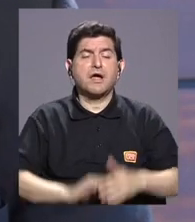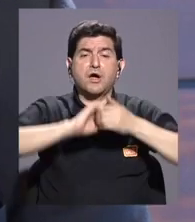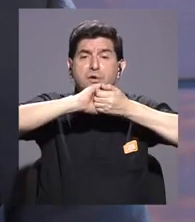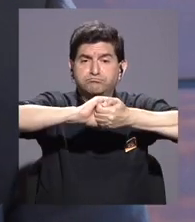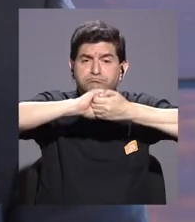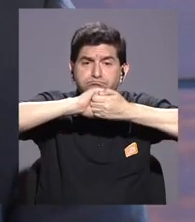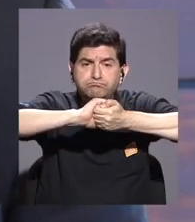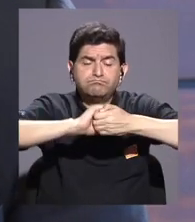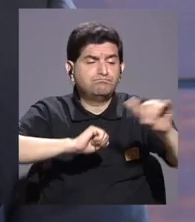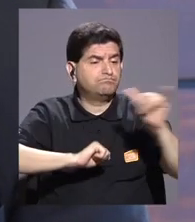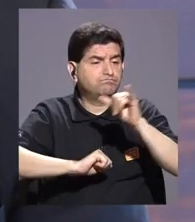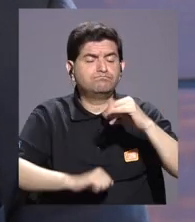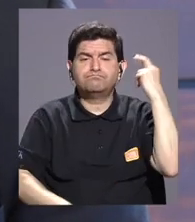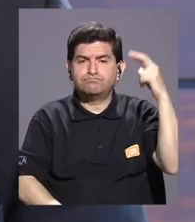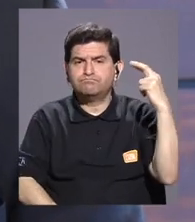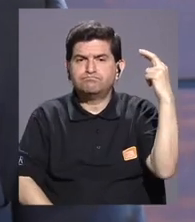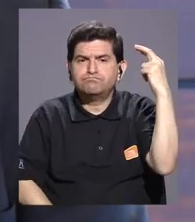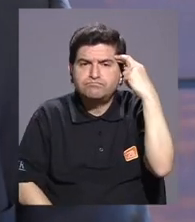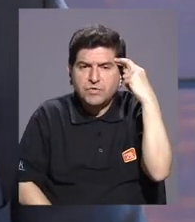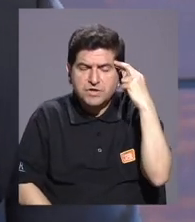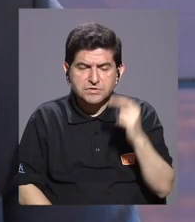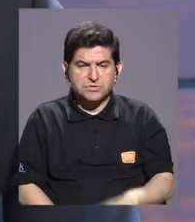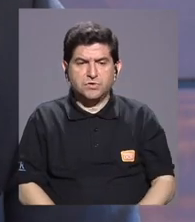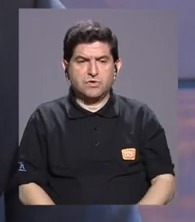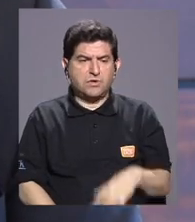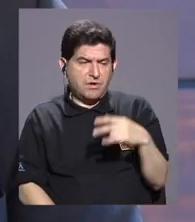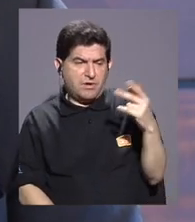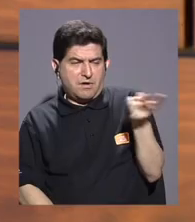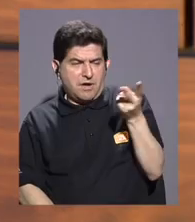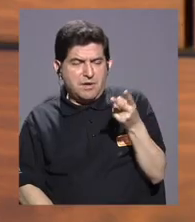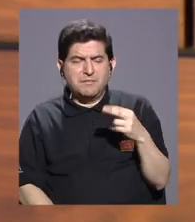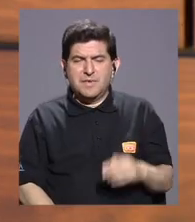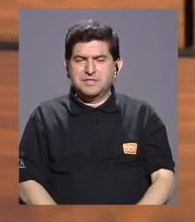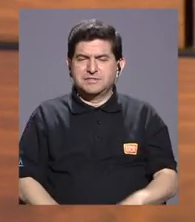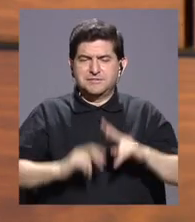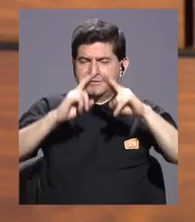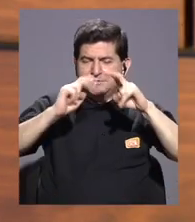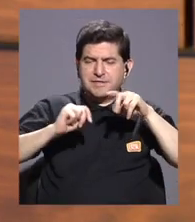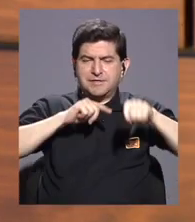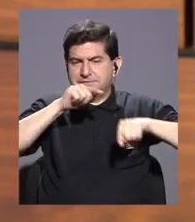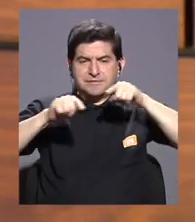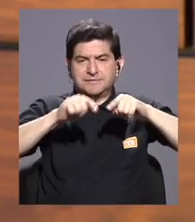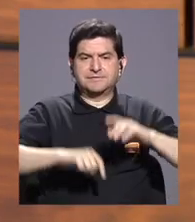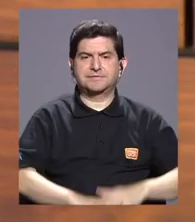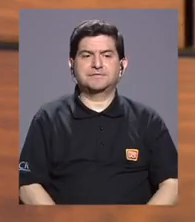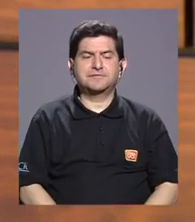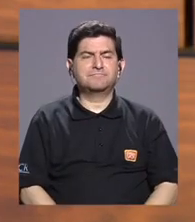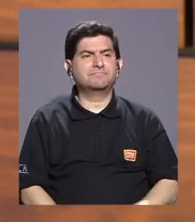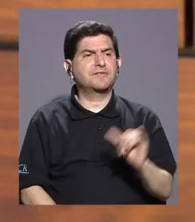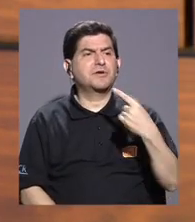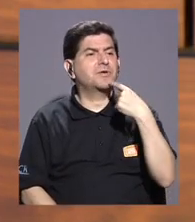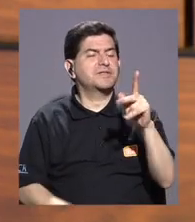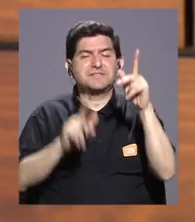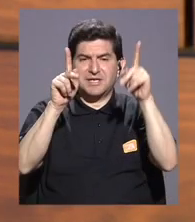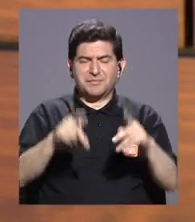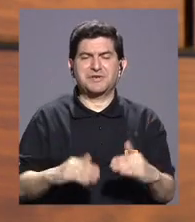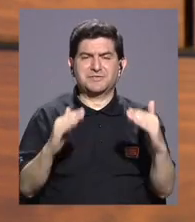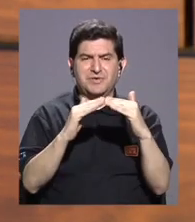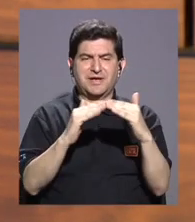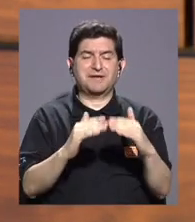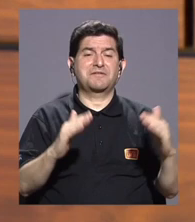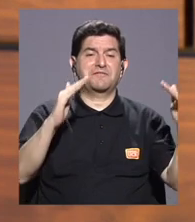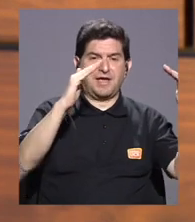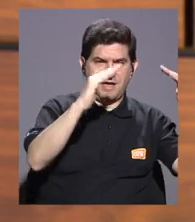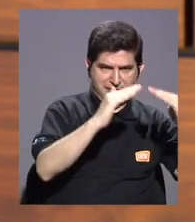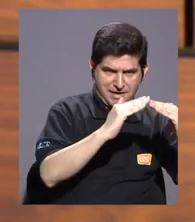las cooperativas que han sido también motivo de reflexión profunda en este caso particular. Eso es como decirle a una persona que vive